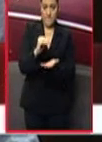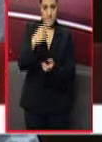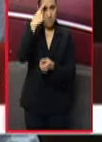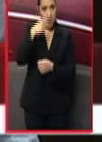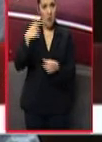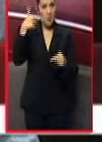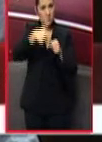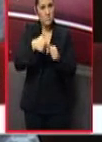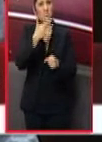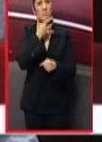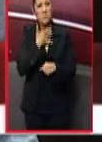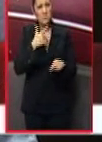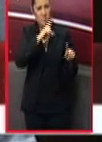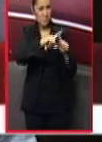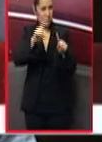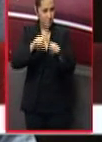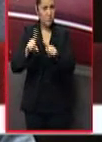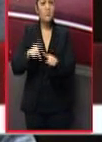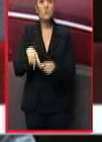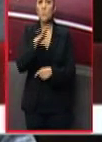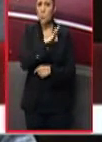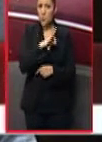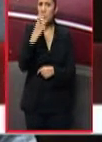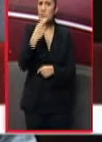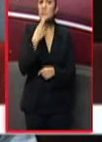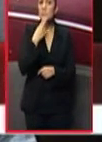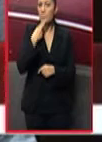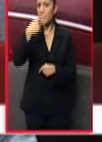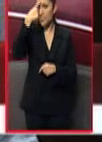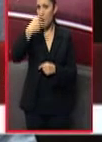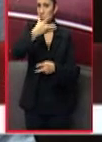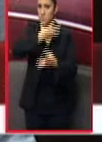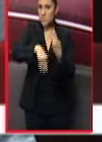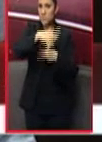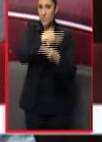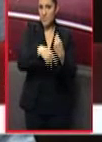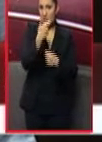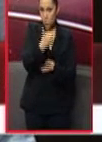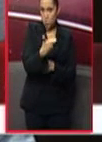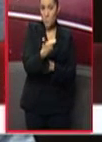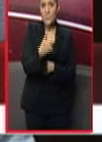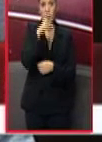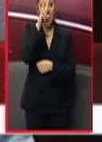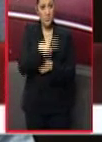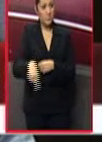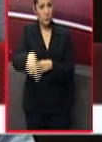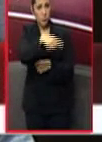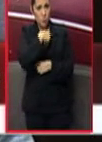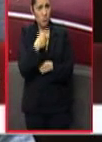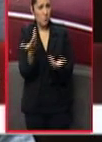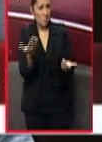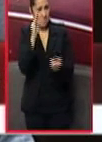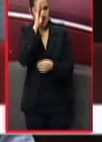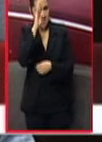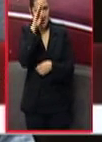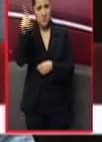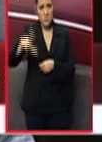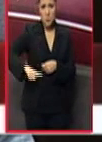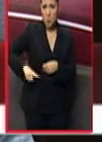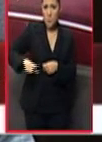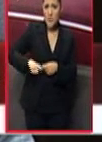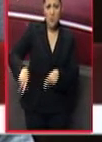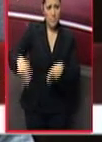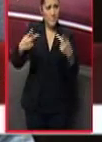una oportunidad real de reactivar la economía. No podemos permitir que el gobierno